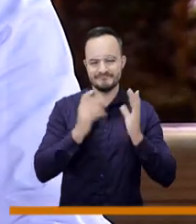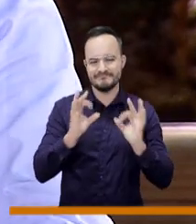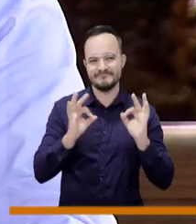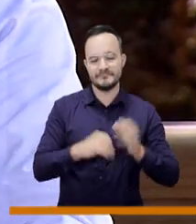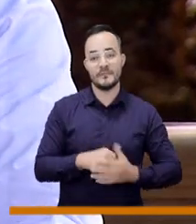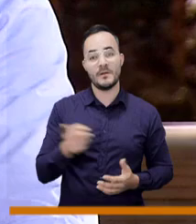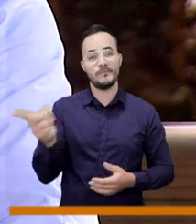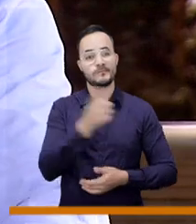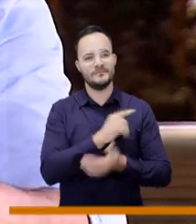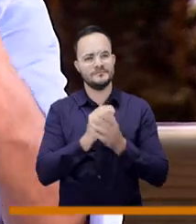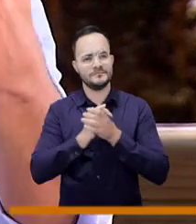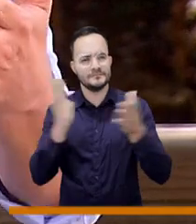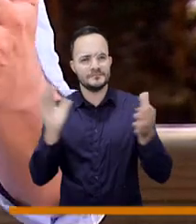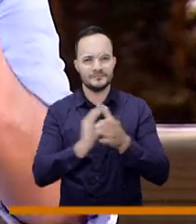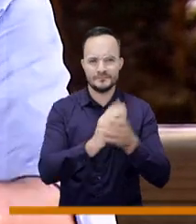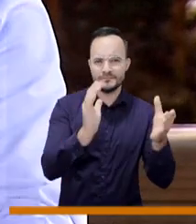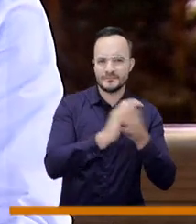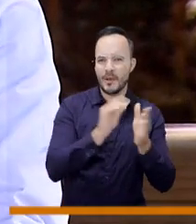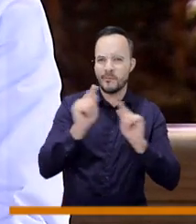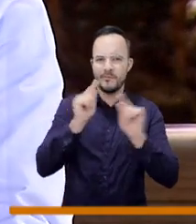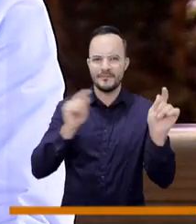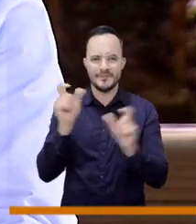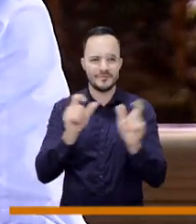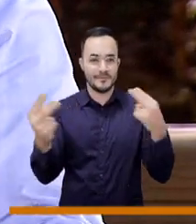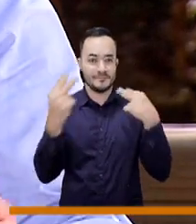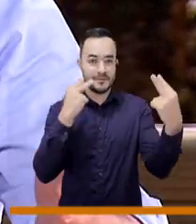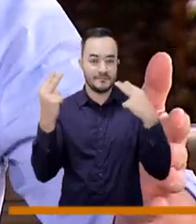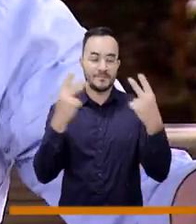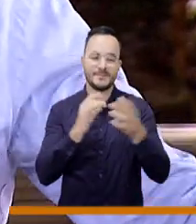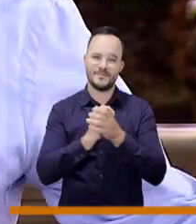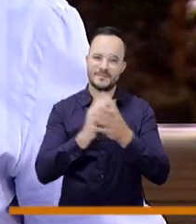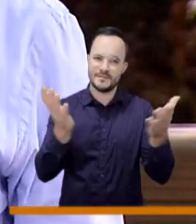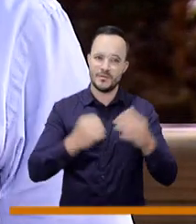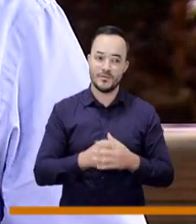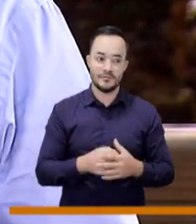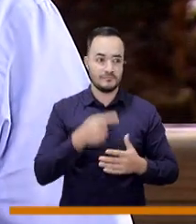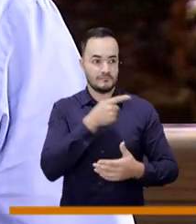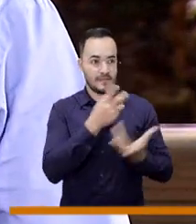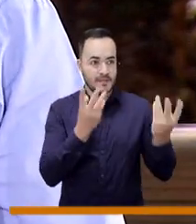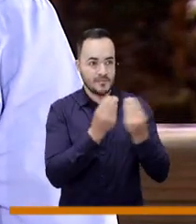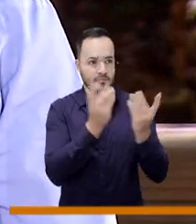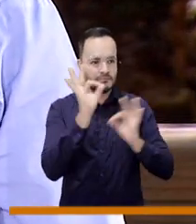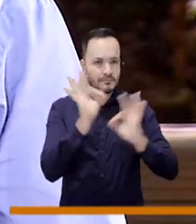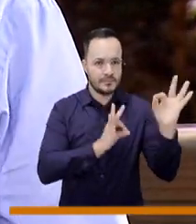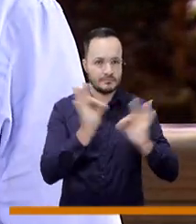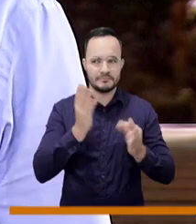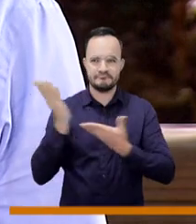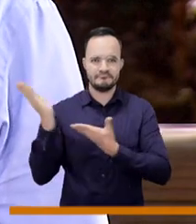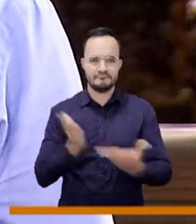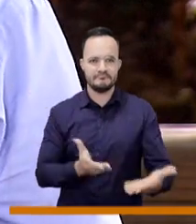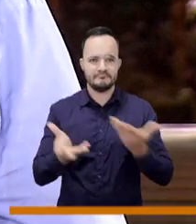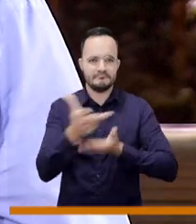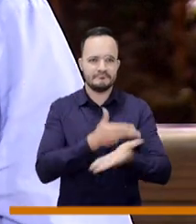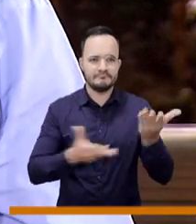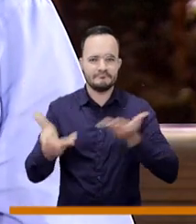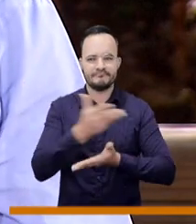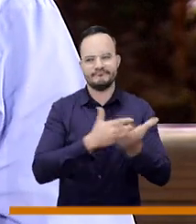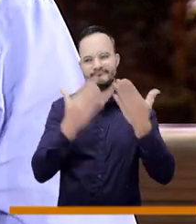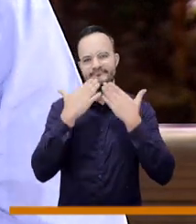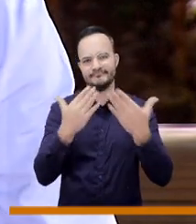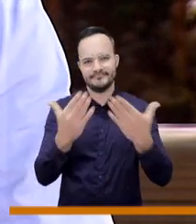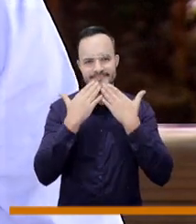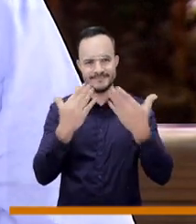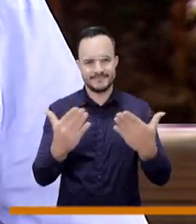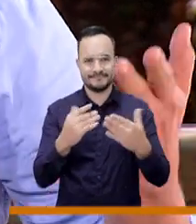muy especialmente a todas las personas que nos están viendo y a todo este equipo que hace posible que podamos reunirnos a conversar en